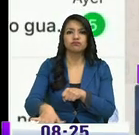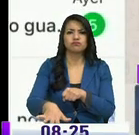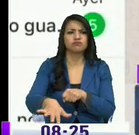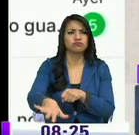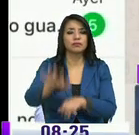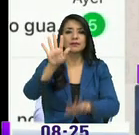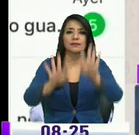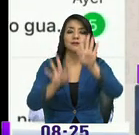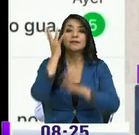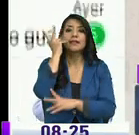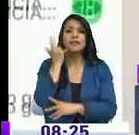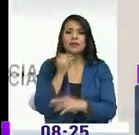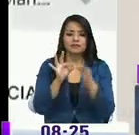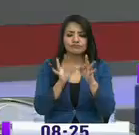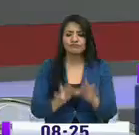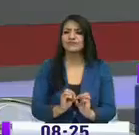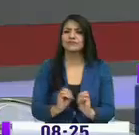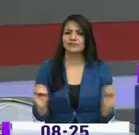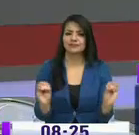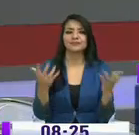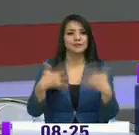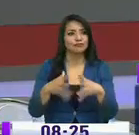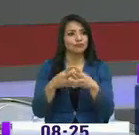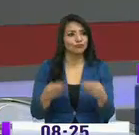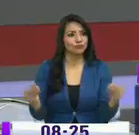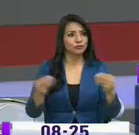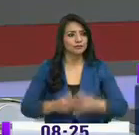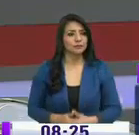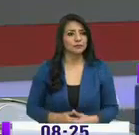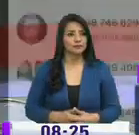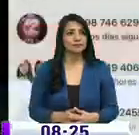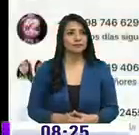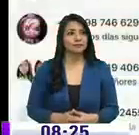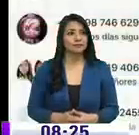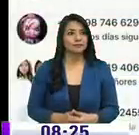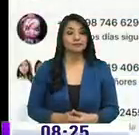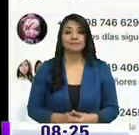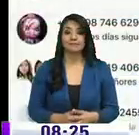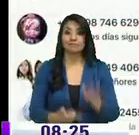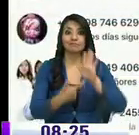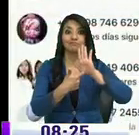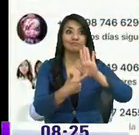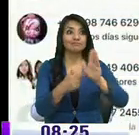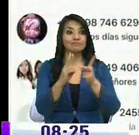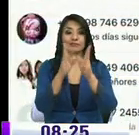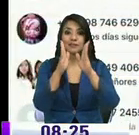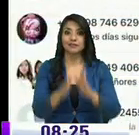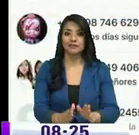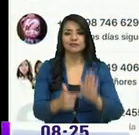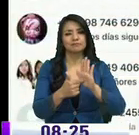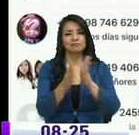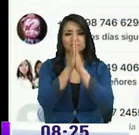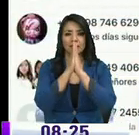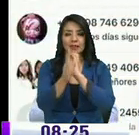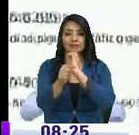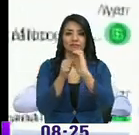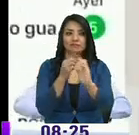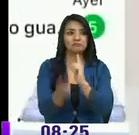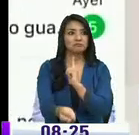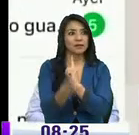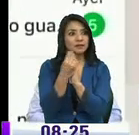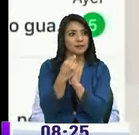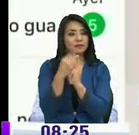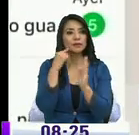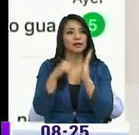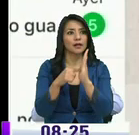llevaba 15 días sin ser reparada. Póngale por favor los dolores de cabeza que tienen los vecinos y que nos hacen el favor de trasladarlo.